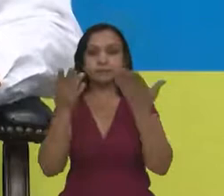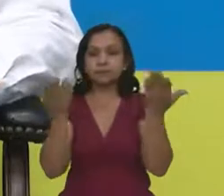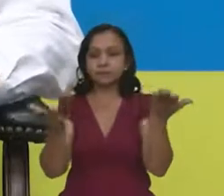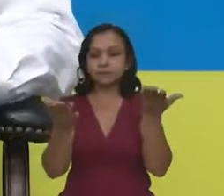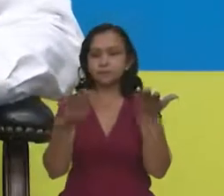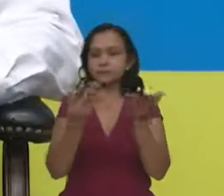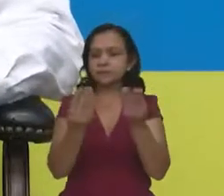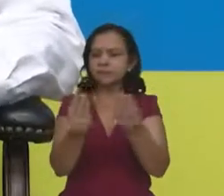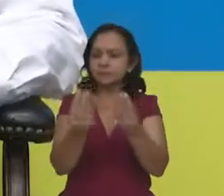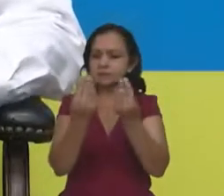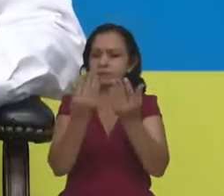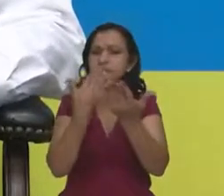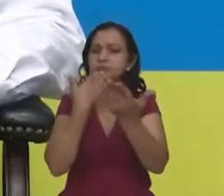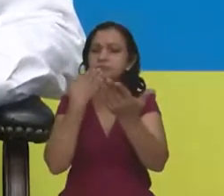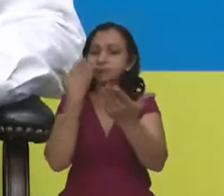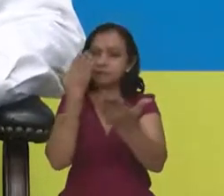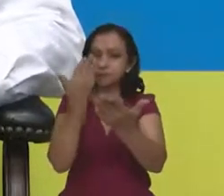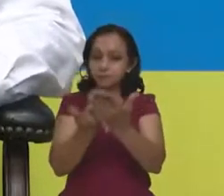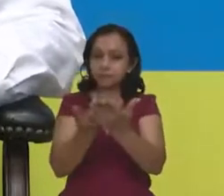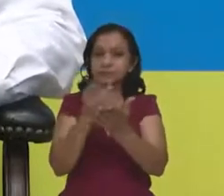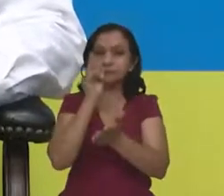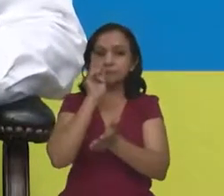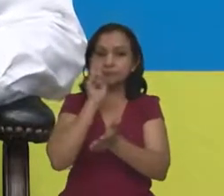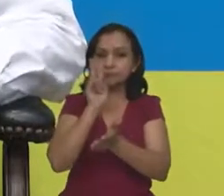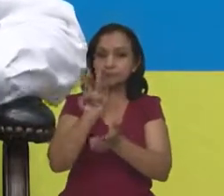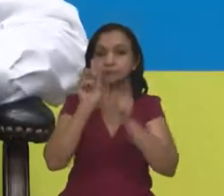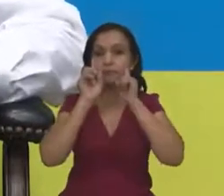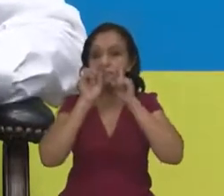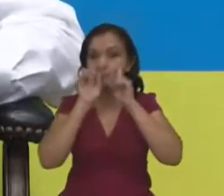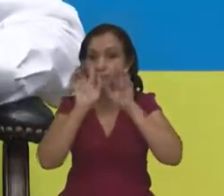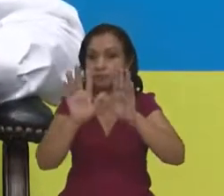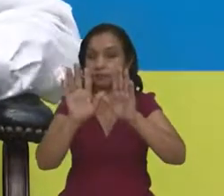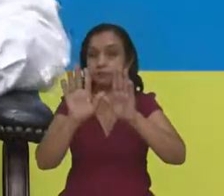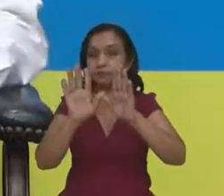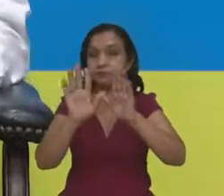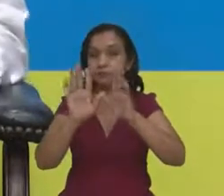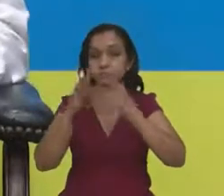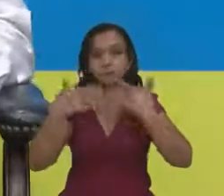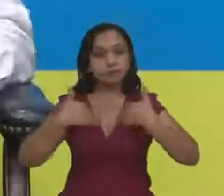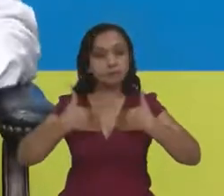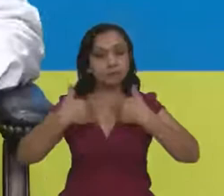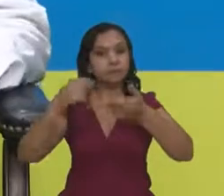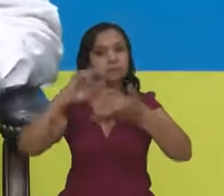muchas gracias por estar sintonizando Prevenir es Salud, un programa donde hablamos sobre